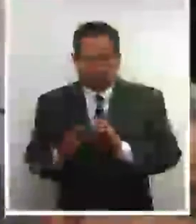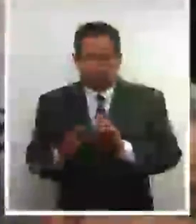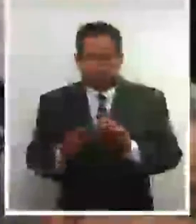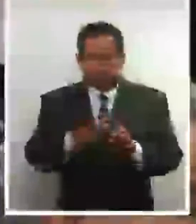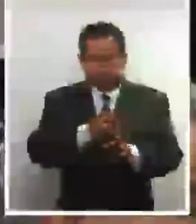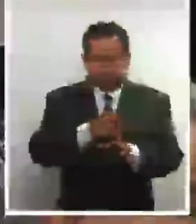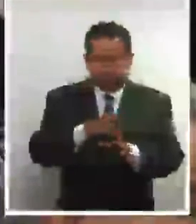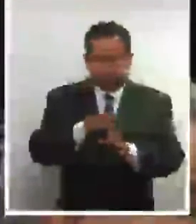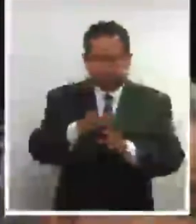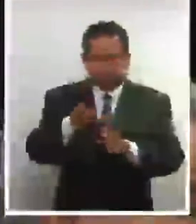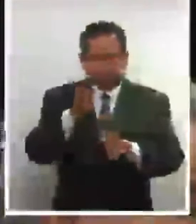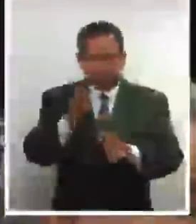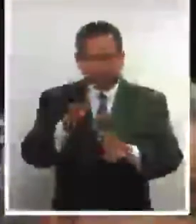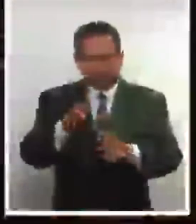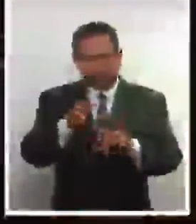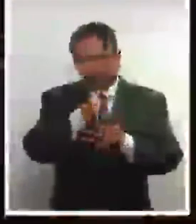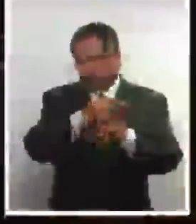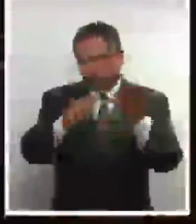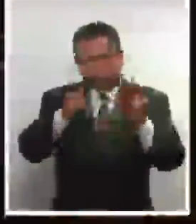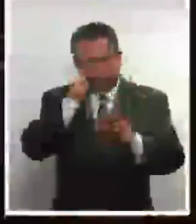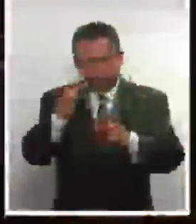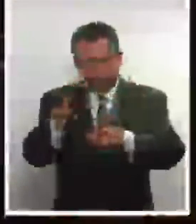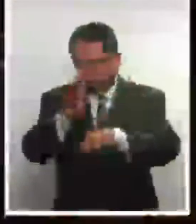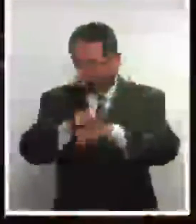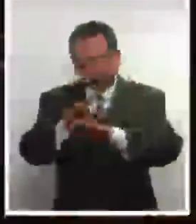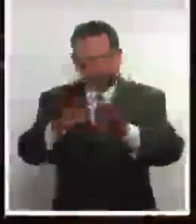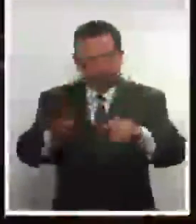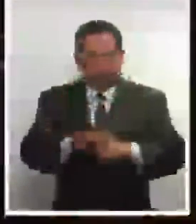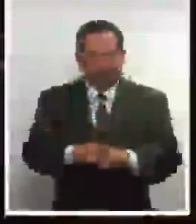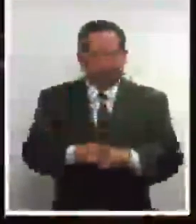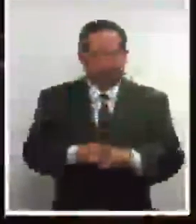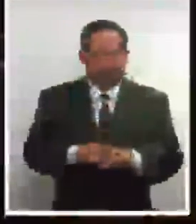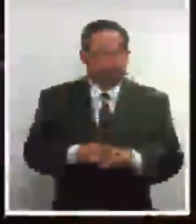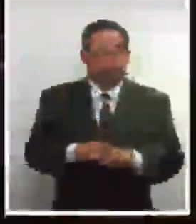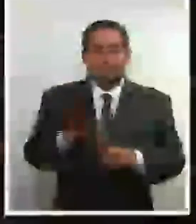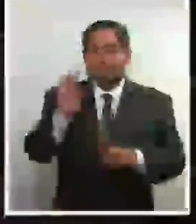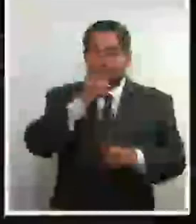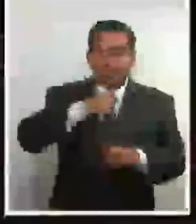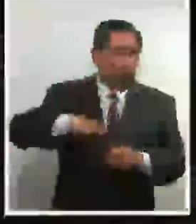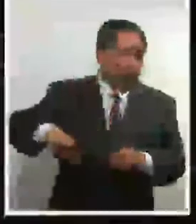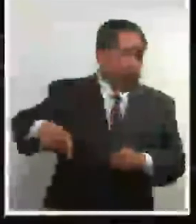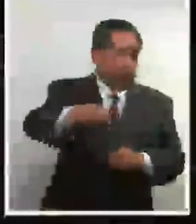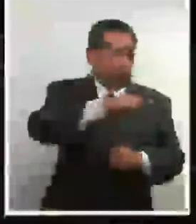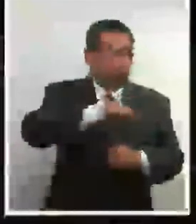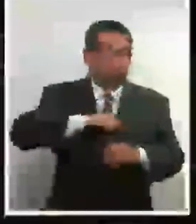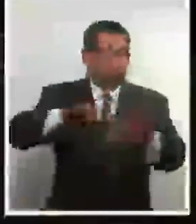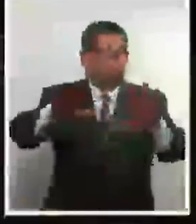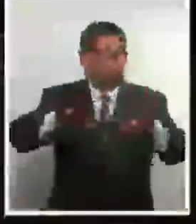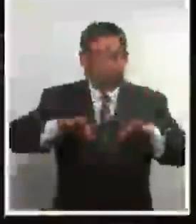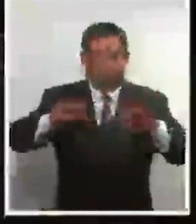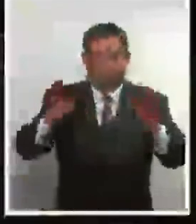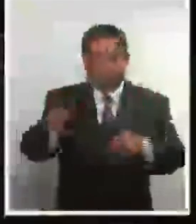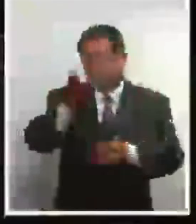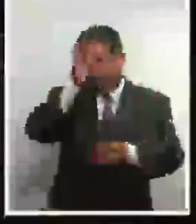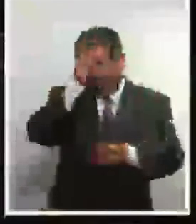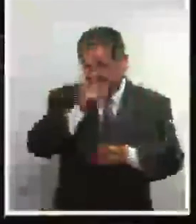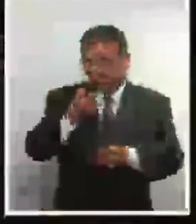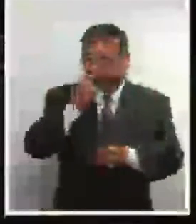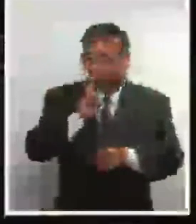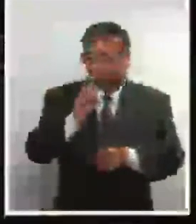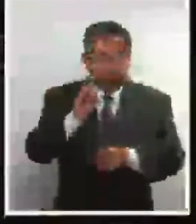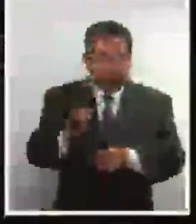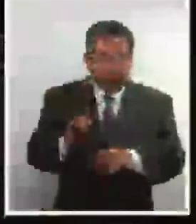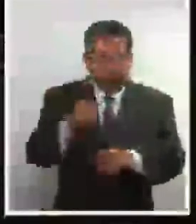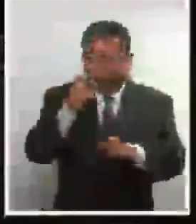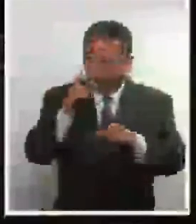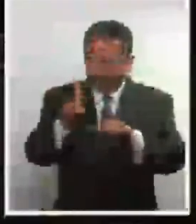eje principal de todas las intervenciones. Si hubiera acuerdo del Pleno de esta Asamblea